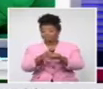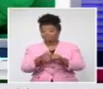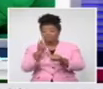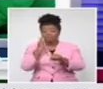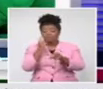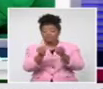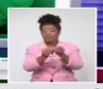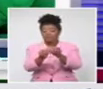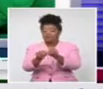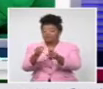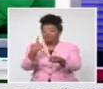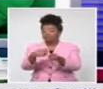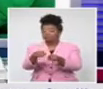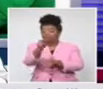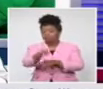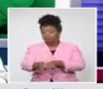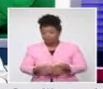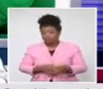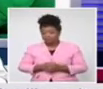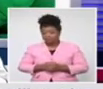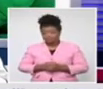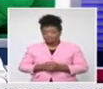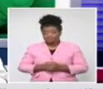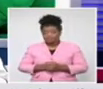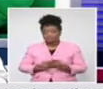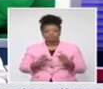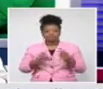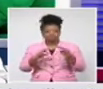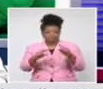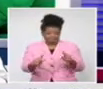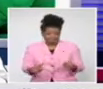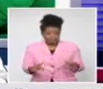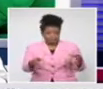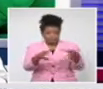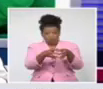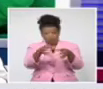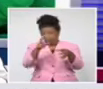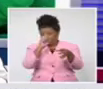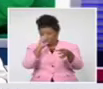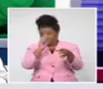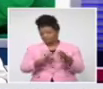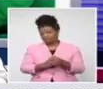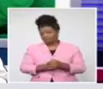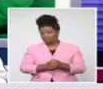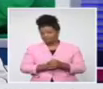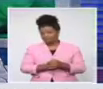enfermedad. Nuevamente en los grupos de edades, el de